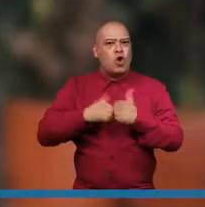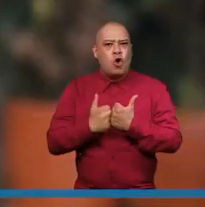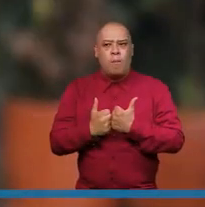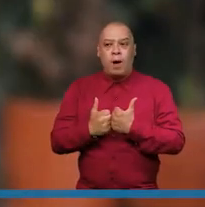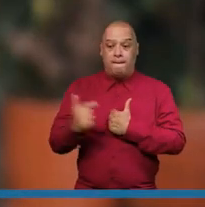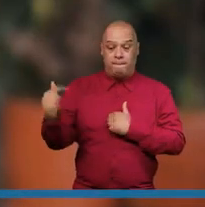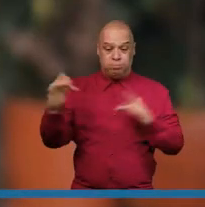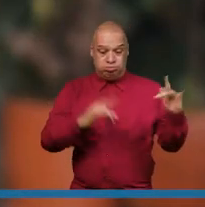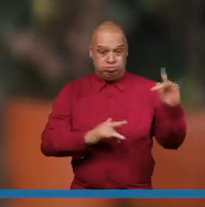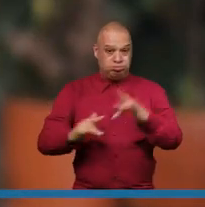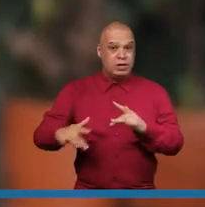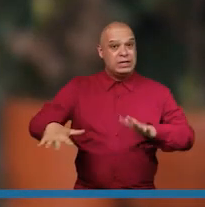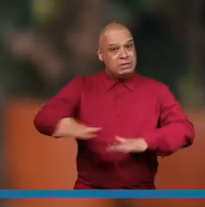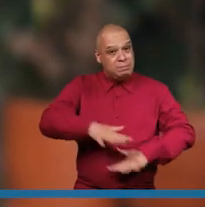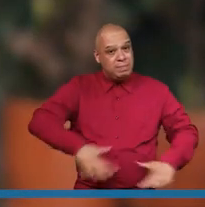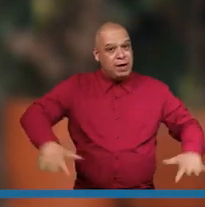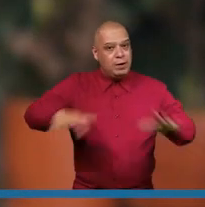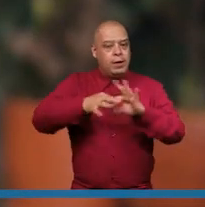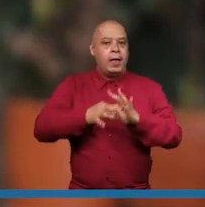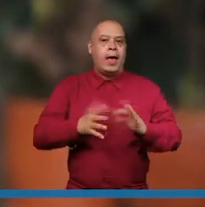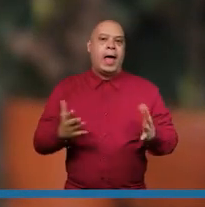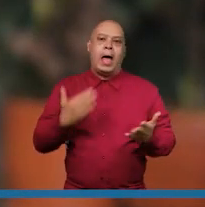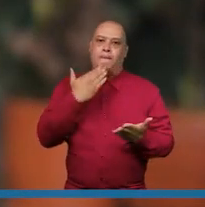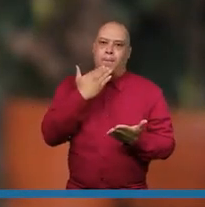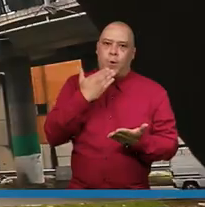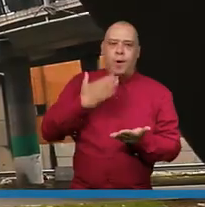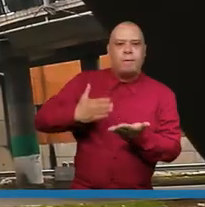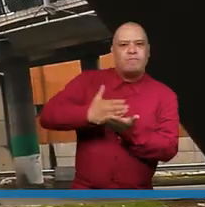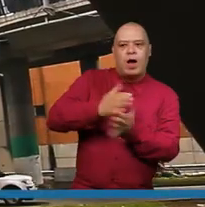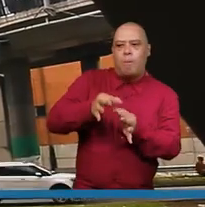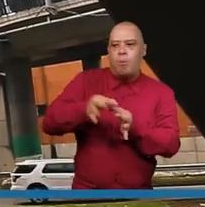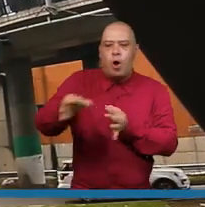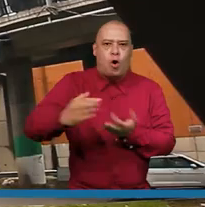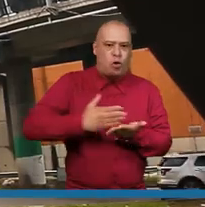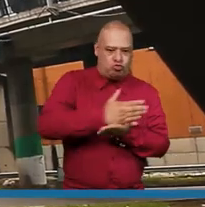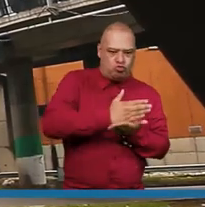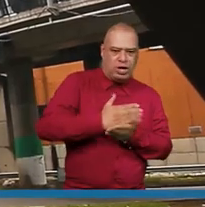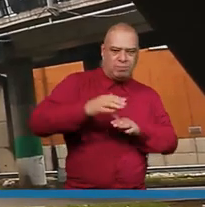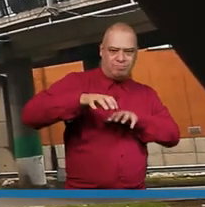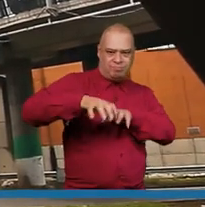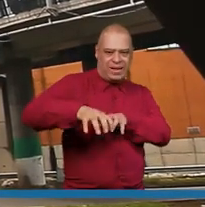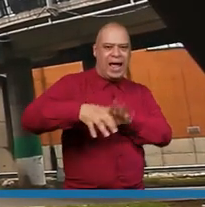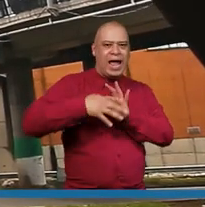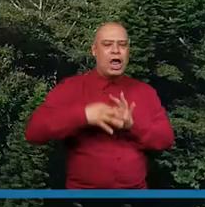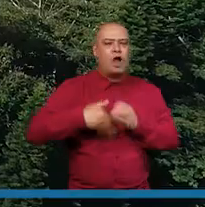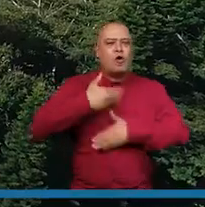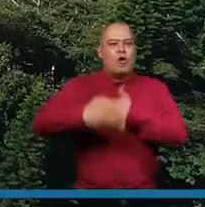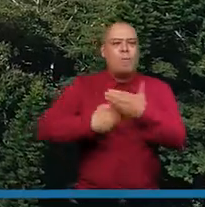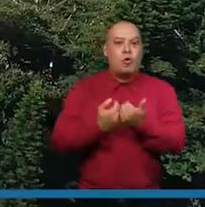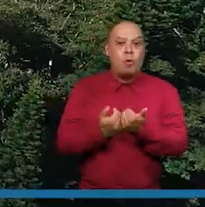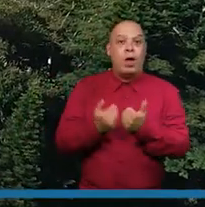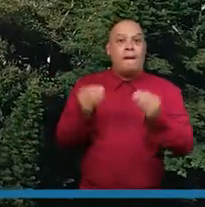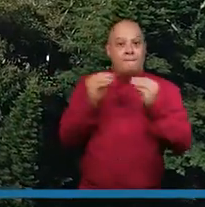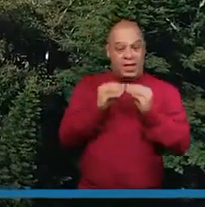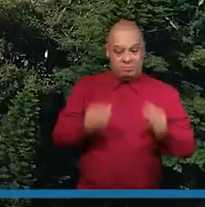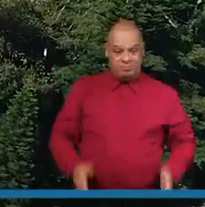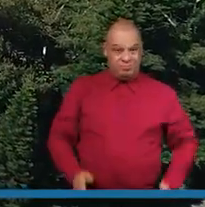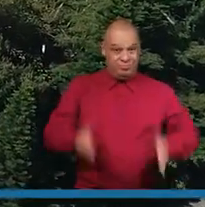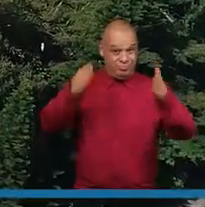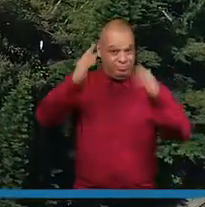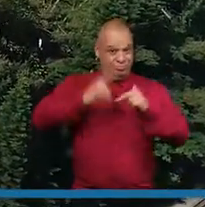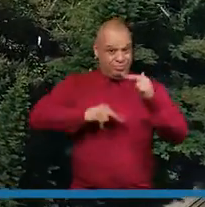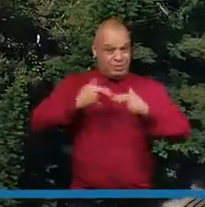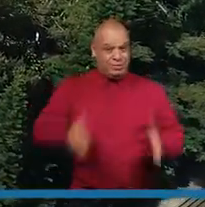cómo se comparte ese espacio que a veces es la frontera entre diferentes municipios. Al final vemos que el proceso de urbanización, es decir,